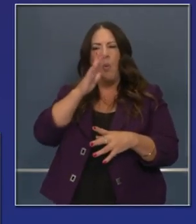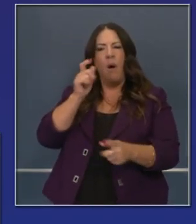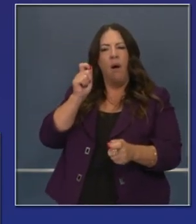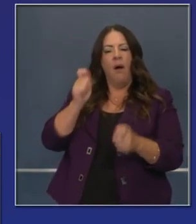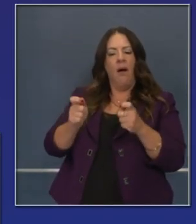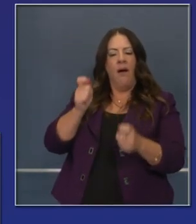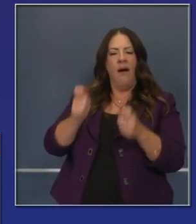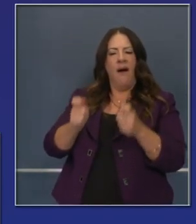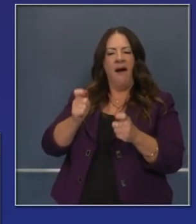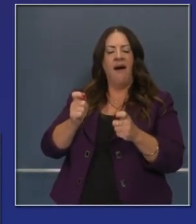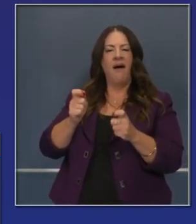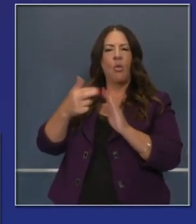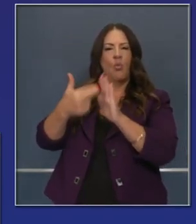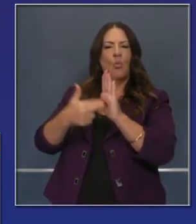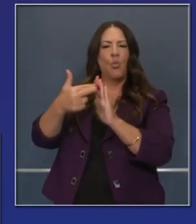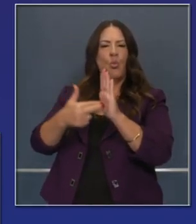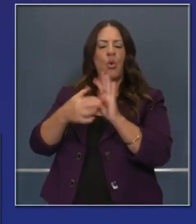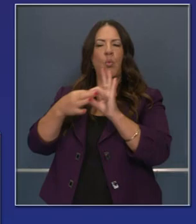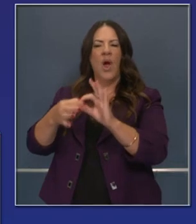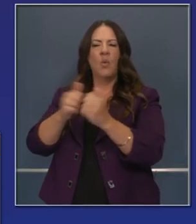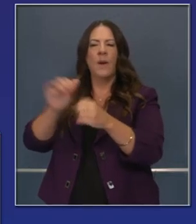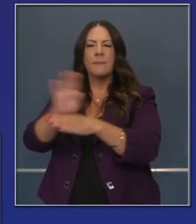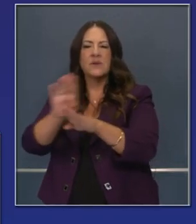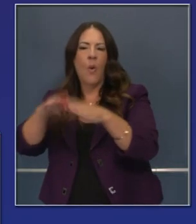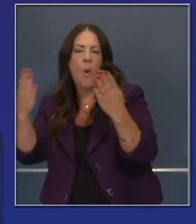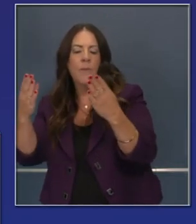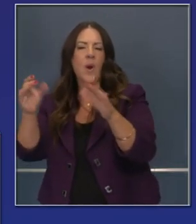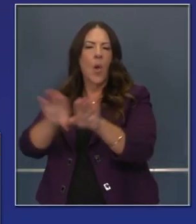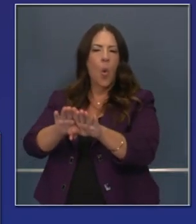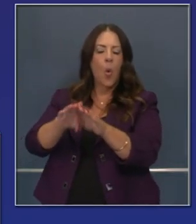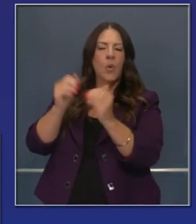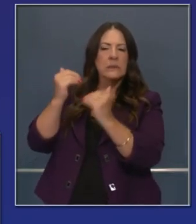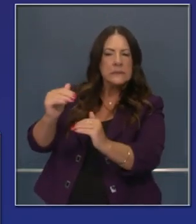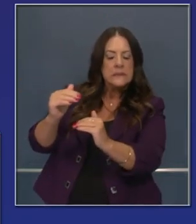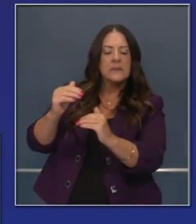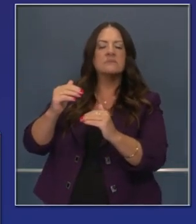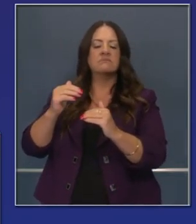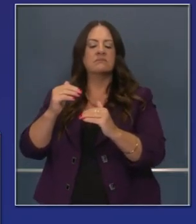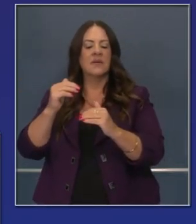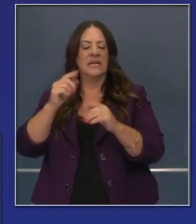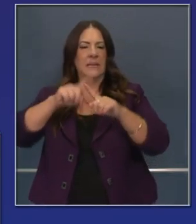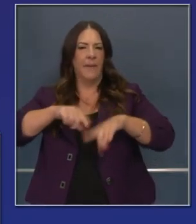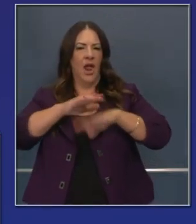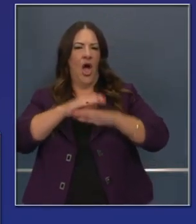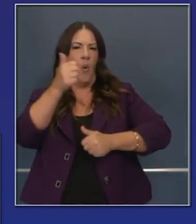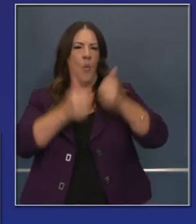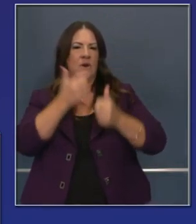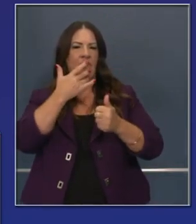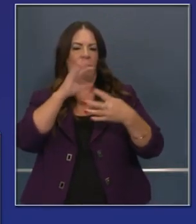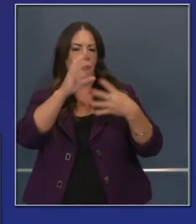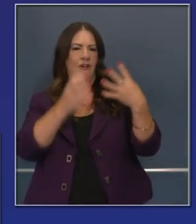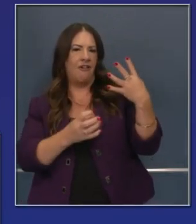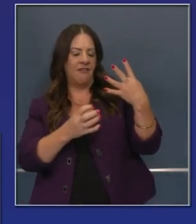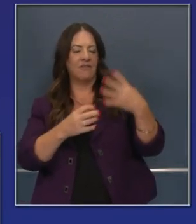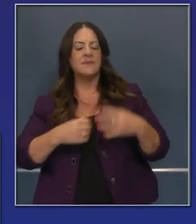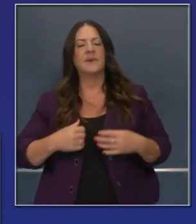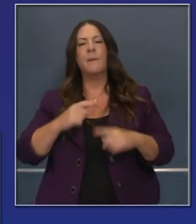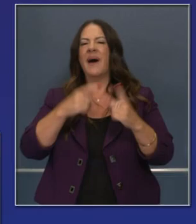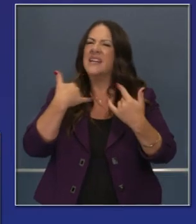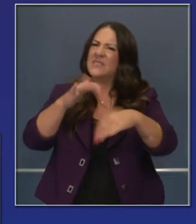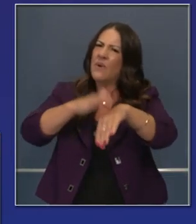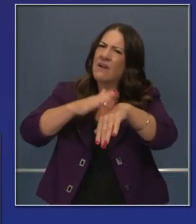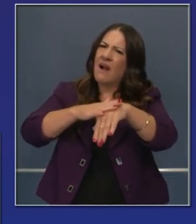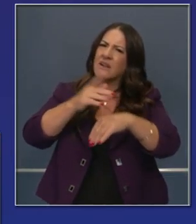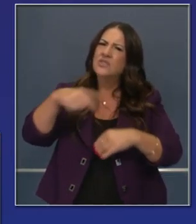condiciones respecto a actividades comerciales. Pero como decía, hay algunos puntos de consideración, a